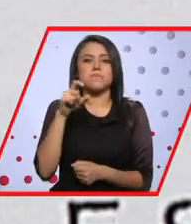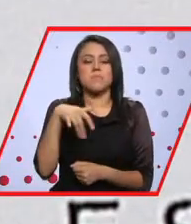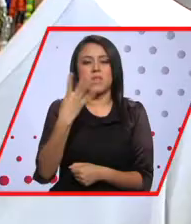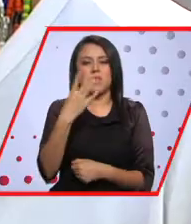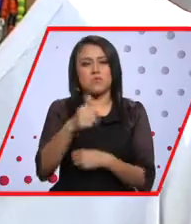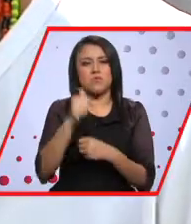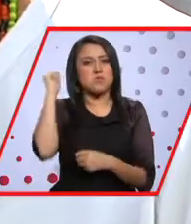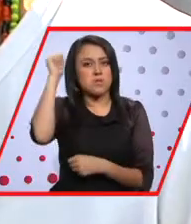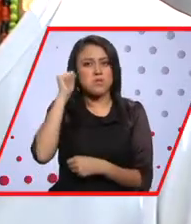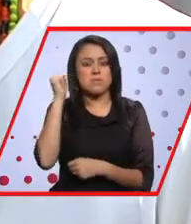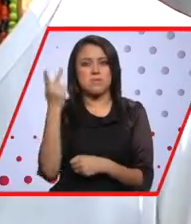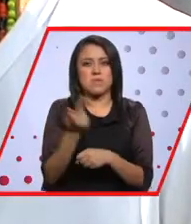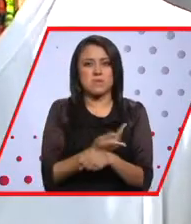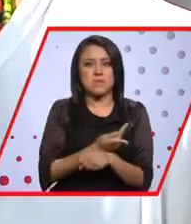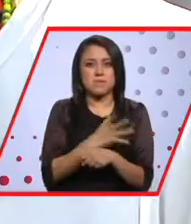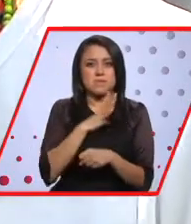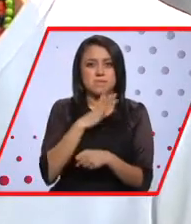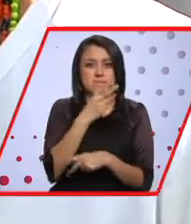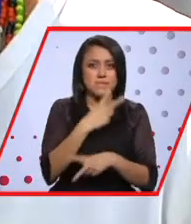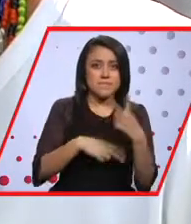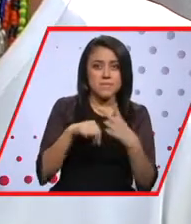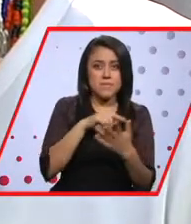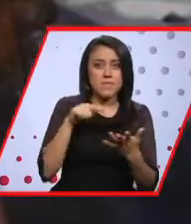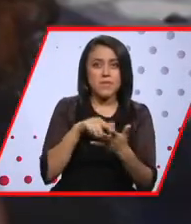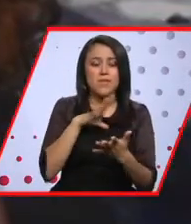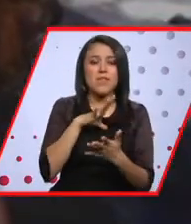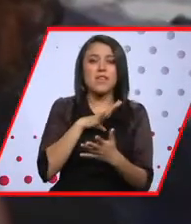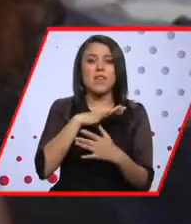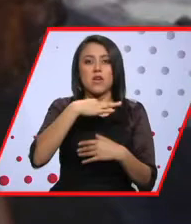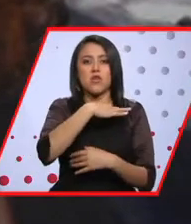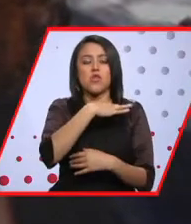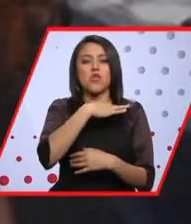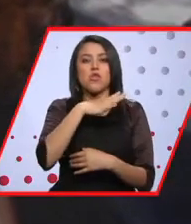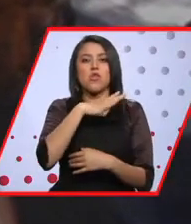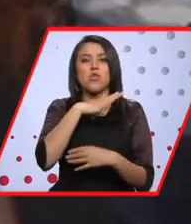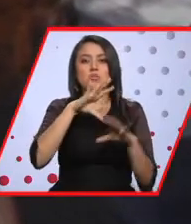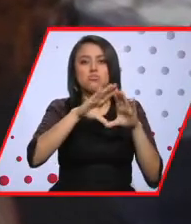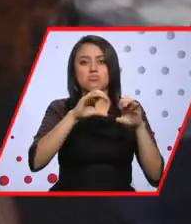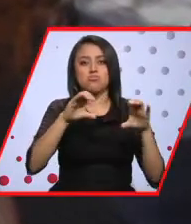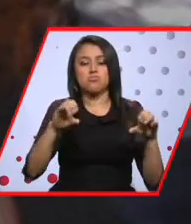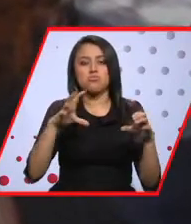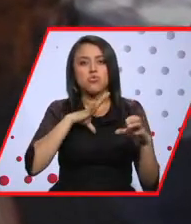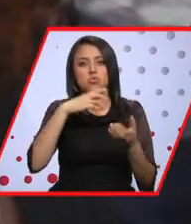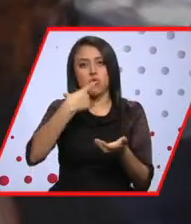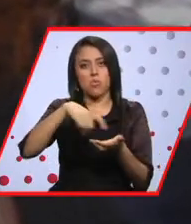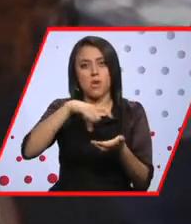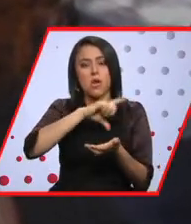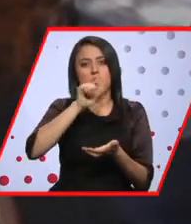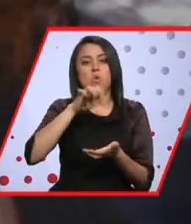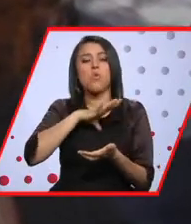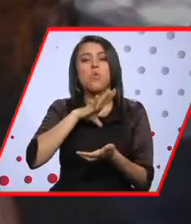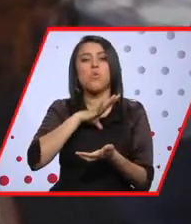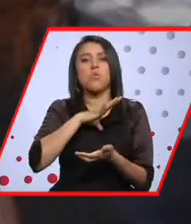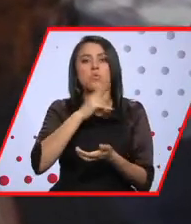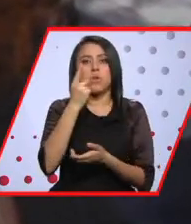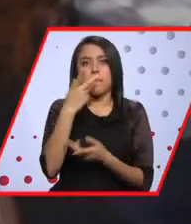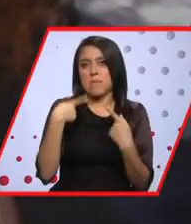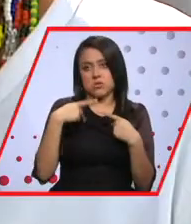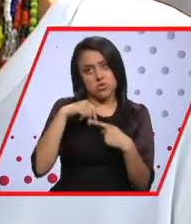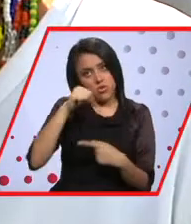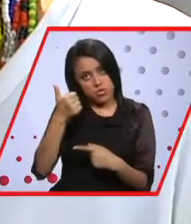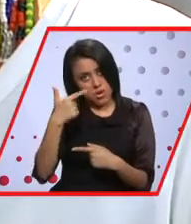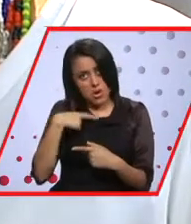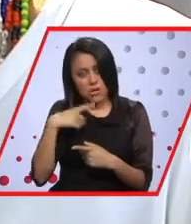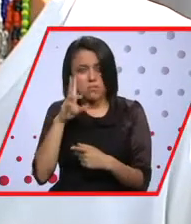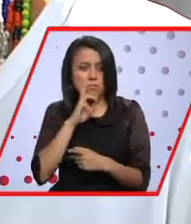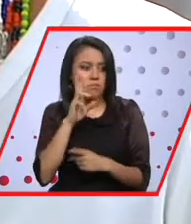14 de abril. Mi mamá los mandó aquí a una cuadra a traer longaniza. Desde ahí los niños no llegaron. Posteriormente una persona ajena a nosotros vio